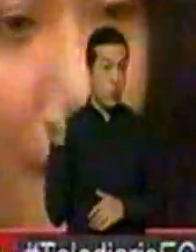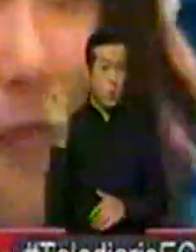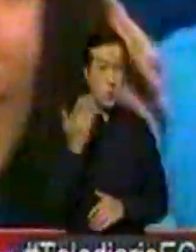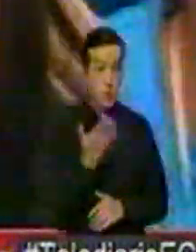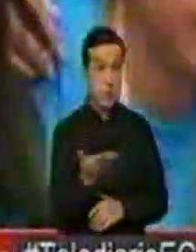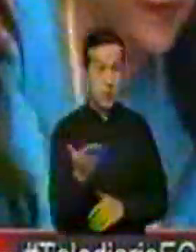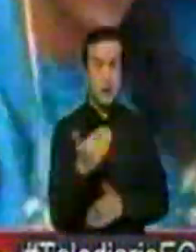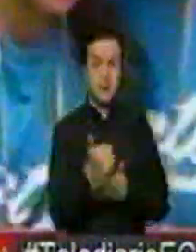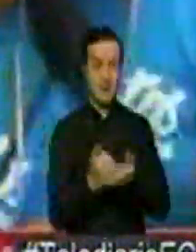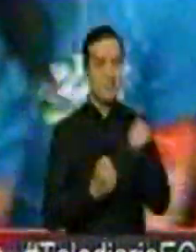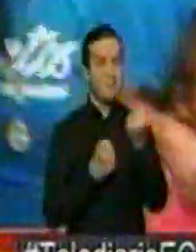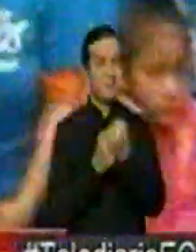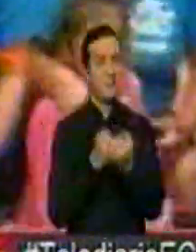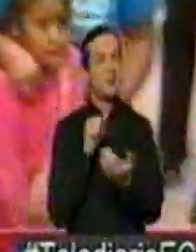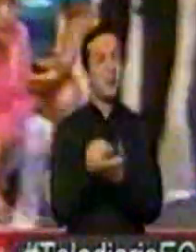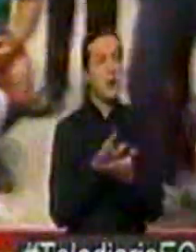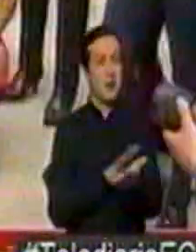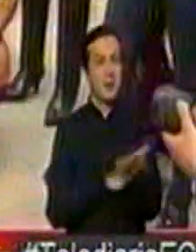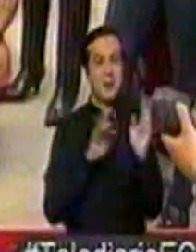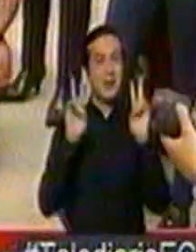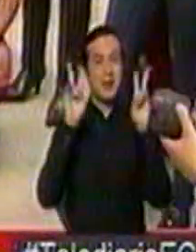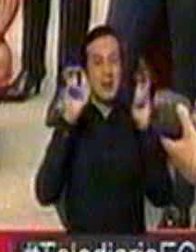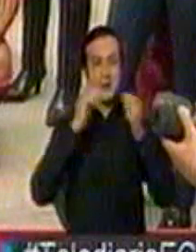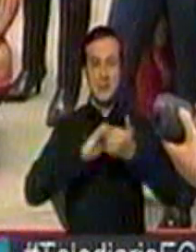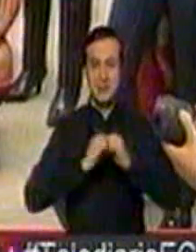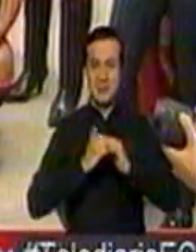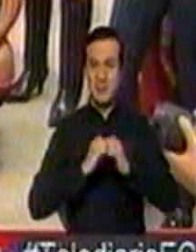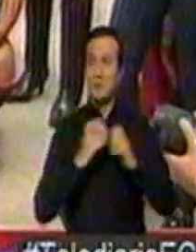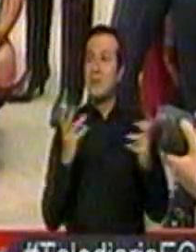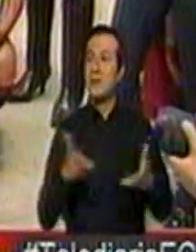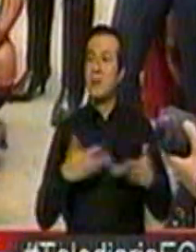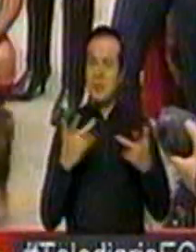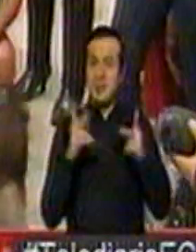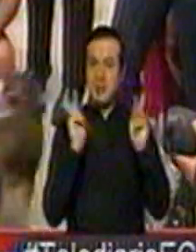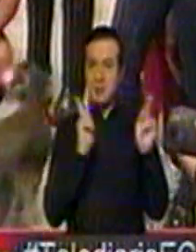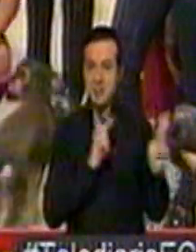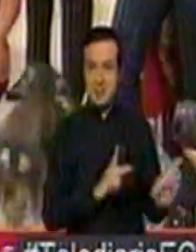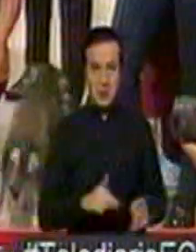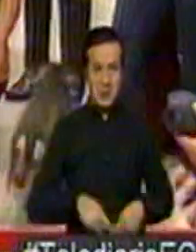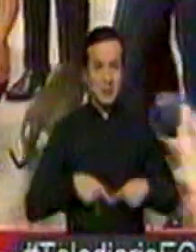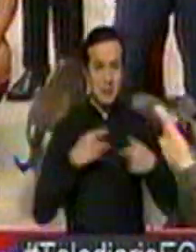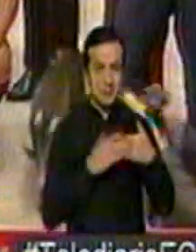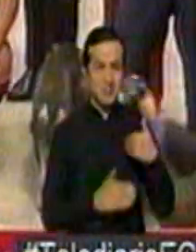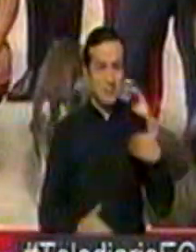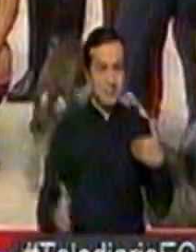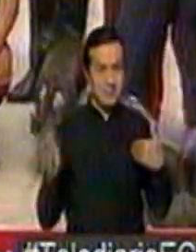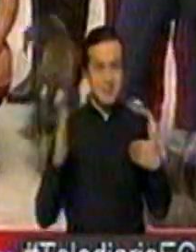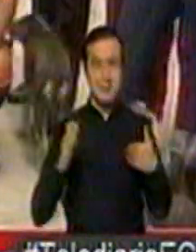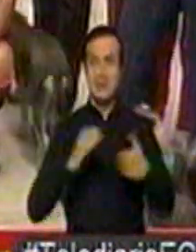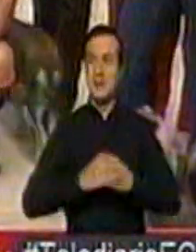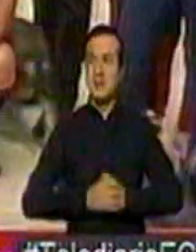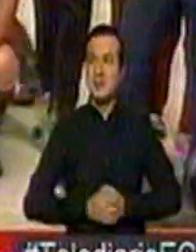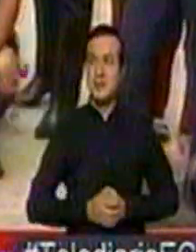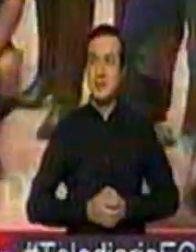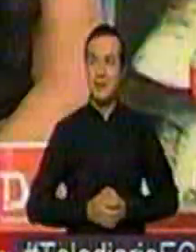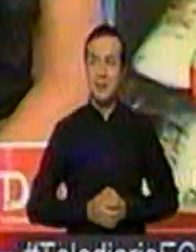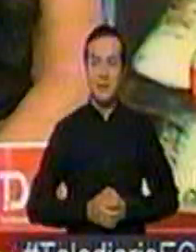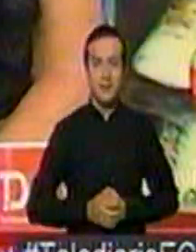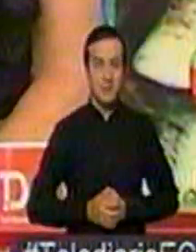los que se benefician de programas relacionados al deporte a través del plan Toda una Vida. Santiago Tello, Medios Públicos.